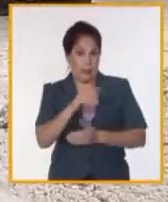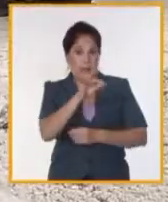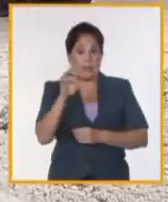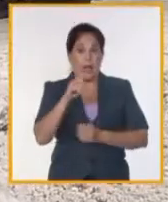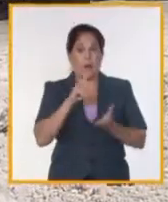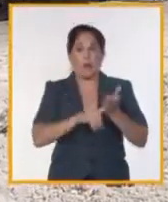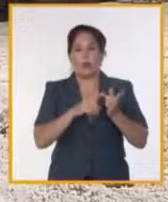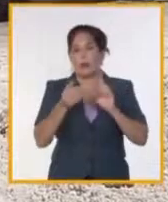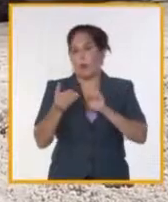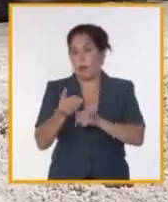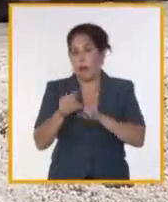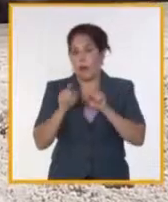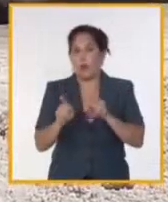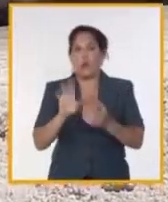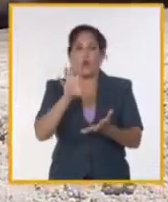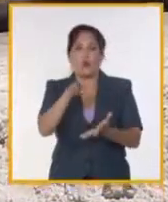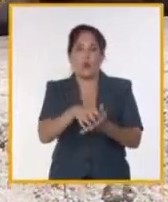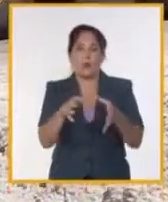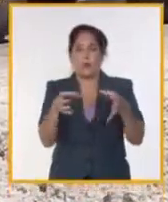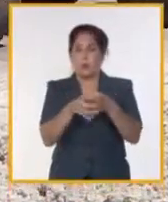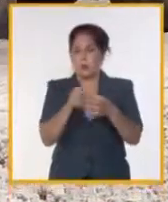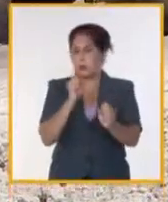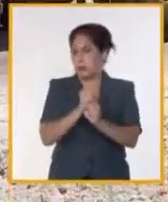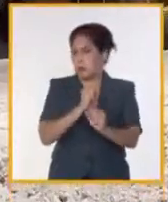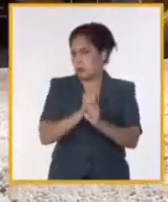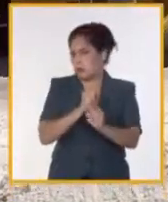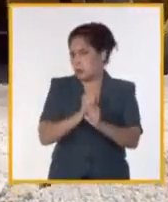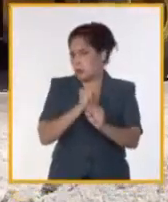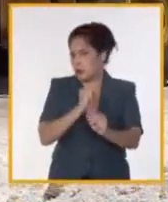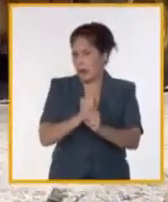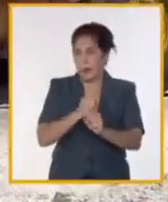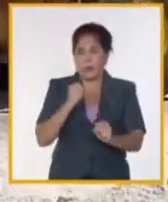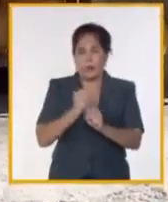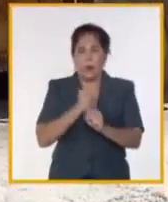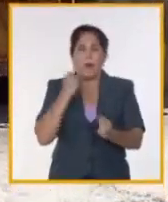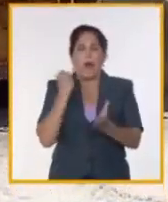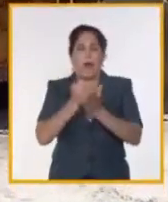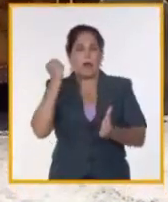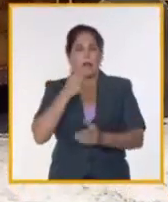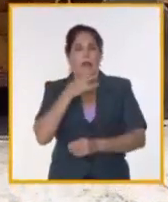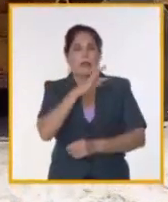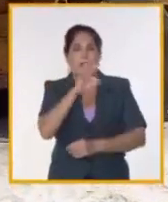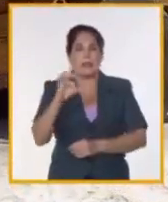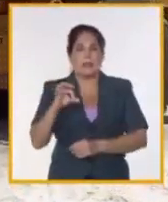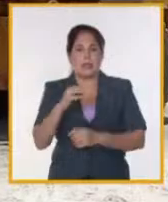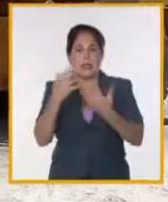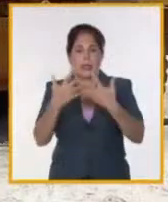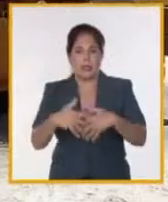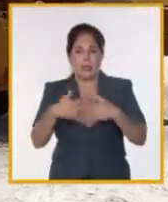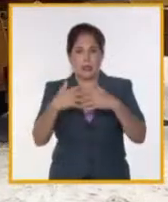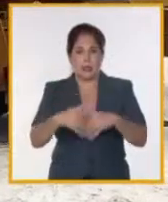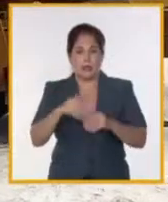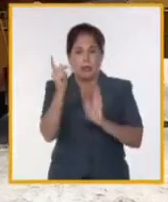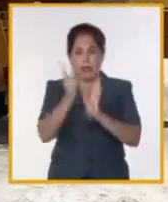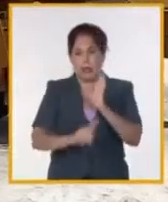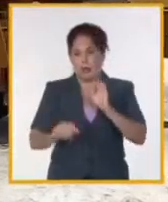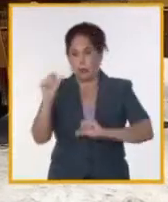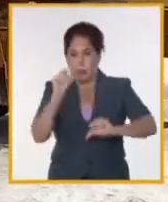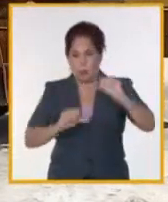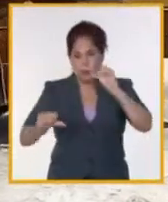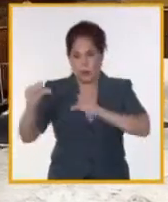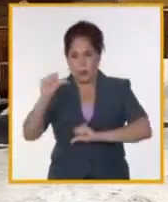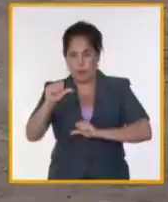Padre es un lugar donde el colectivo de trabajadores se empeña en garantizar la sal para la industria electroquímica y el consumo